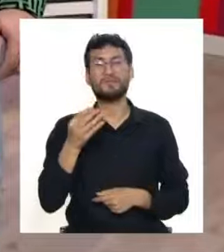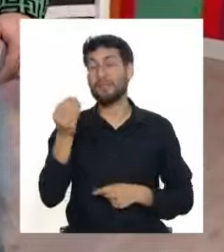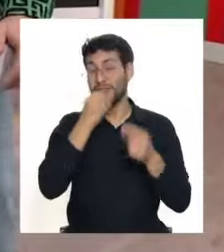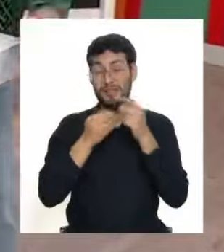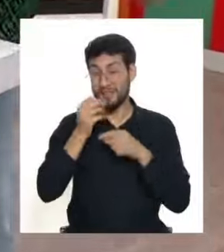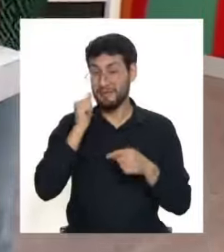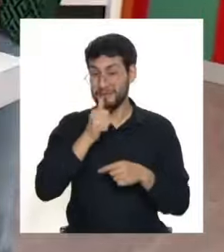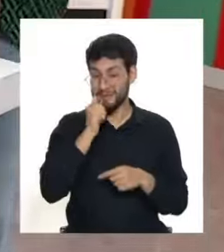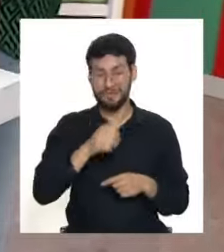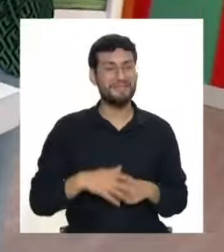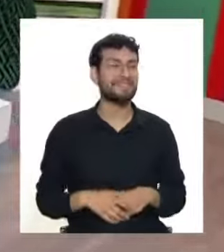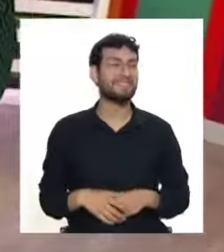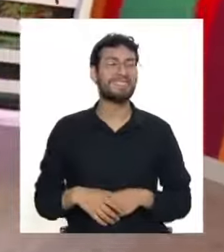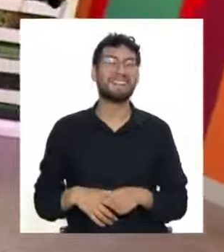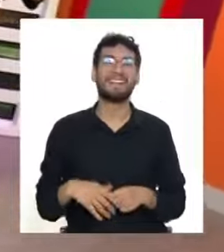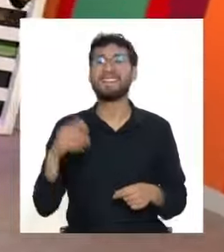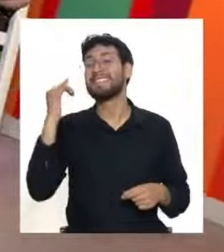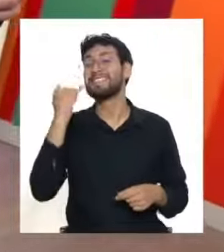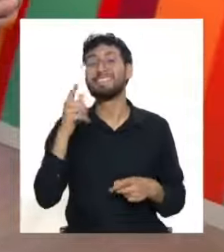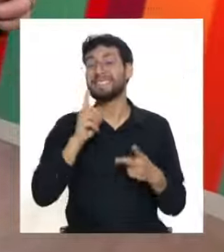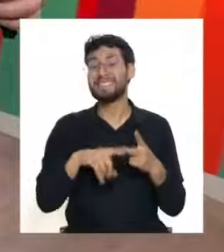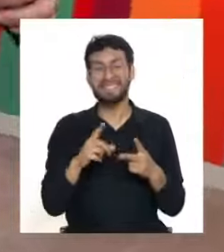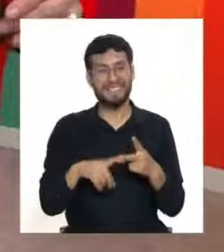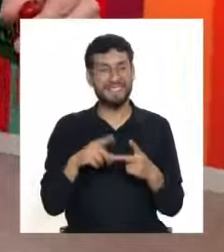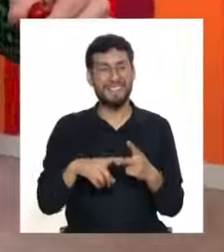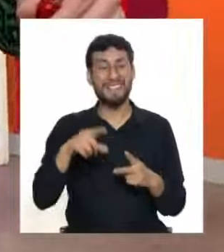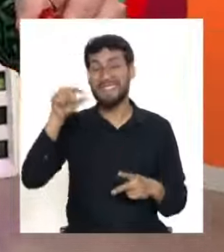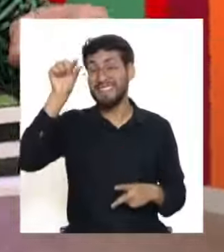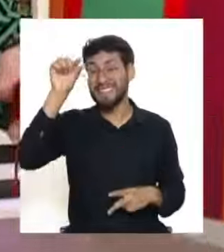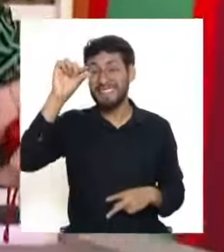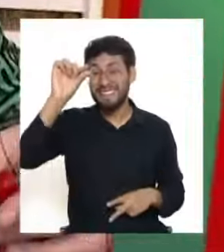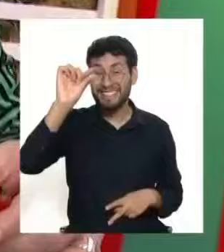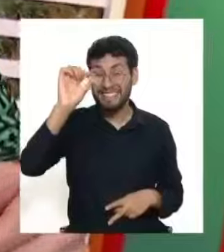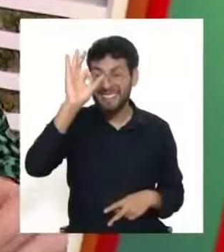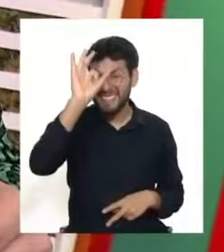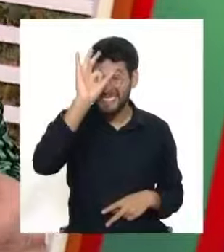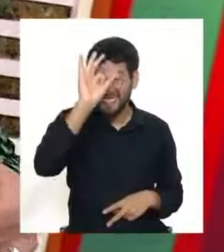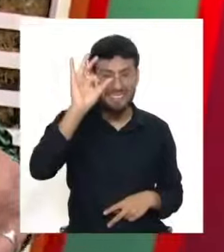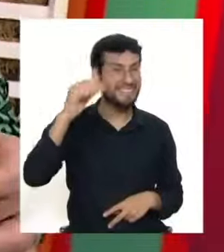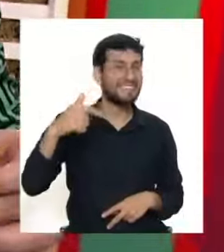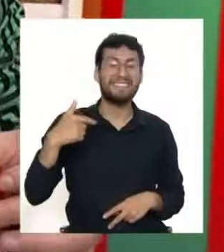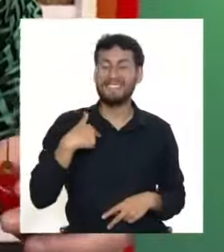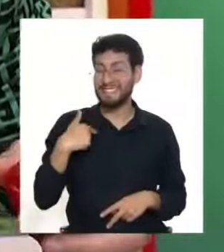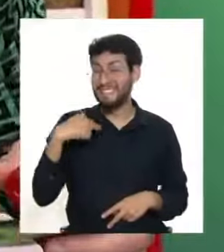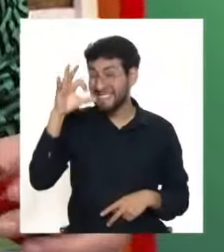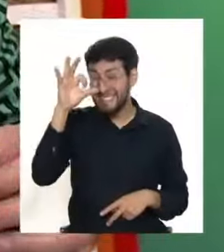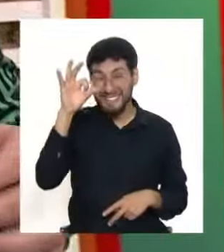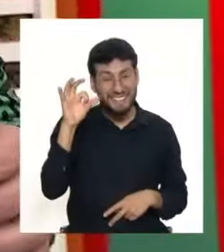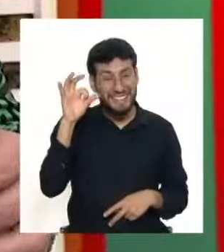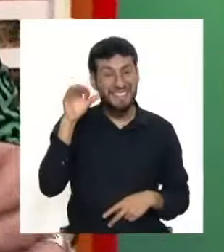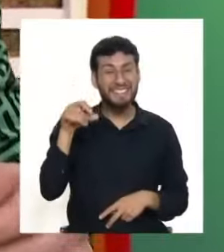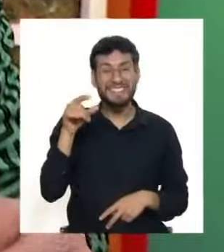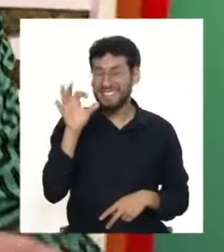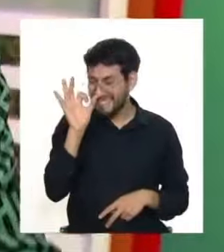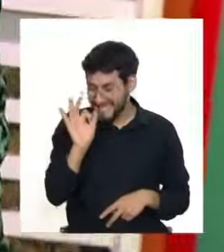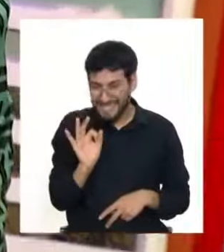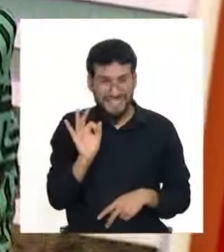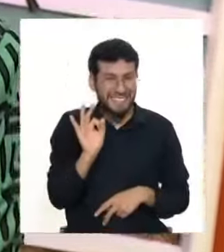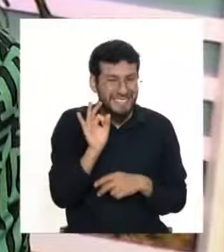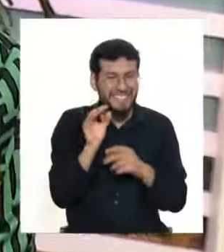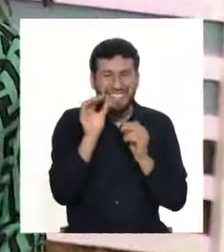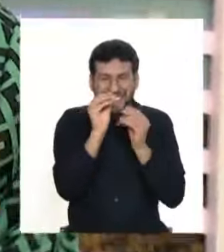comida diaria. El ceviche. Y esta maravilla. Mi mamá hace un encurtido con estos dioses.